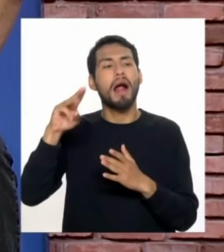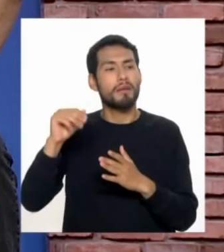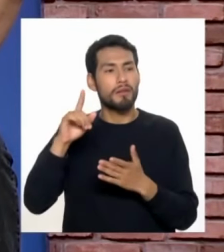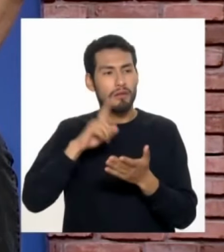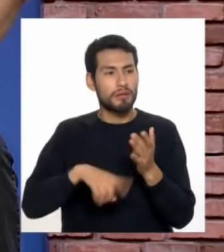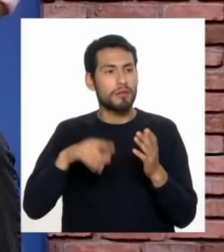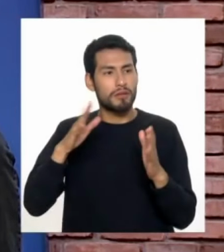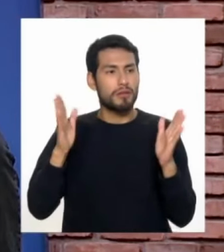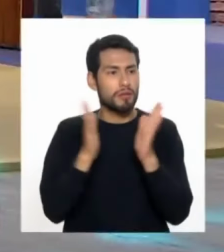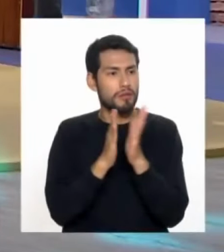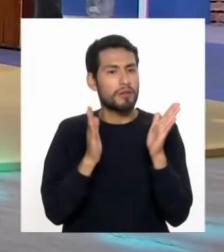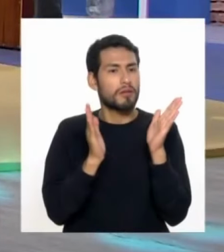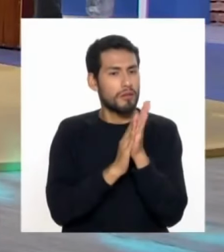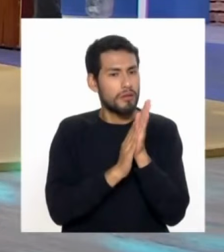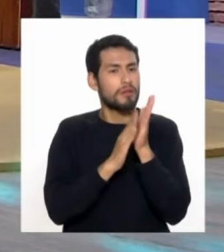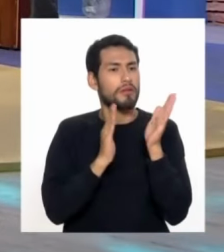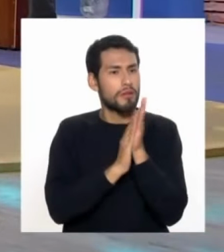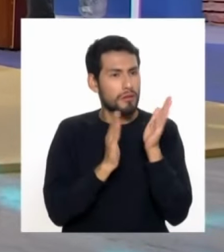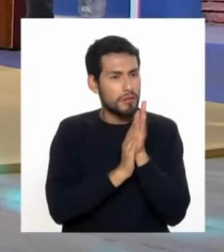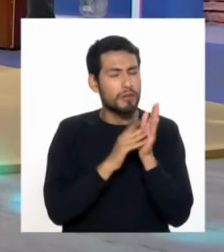así.